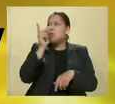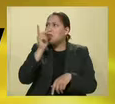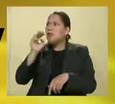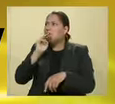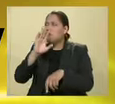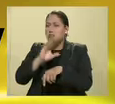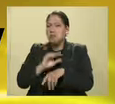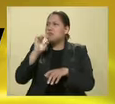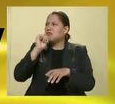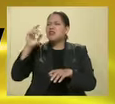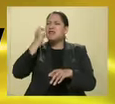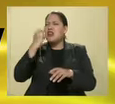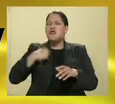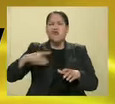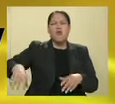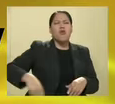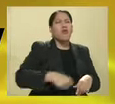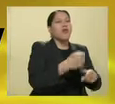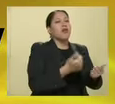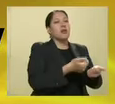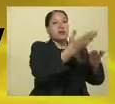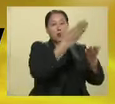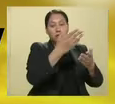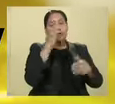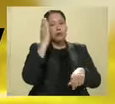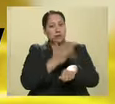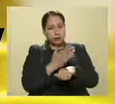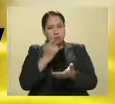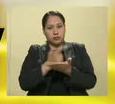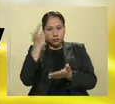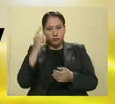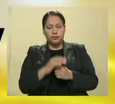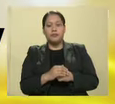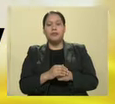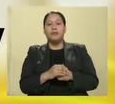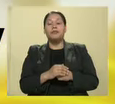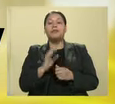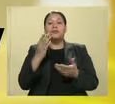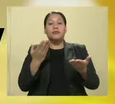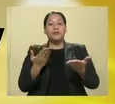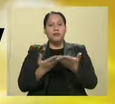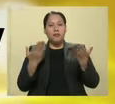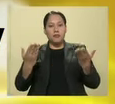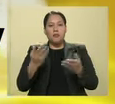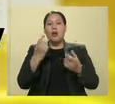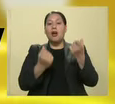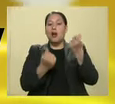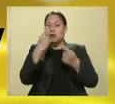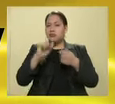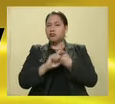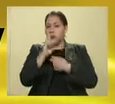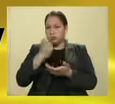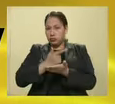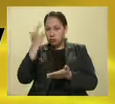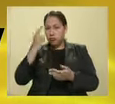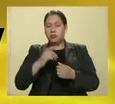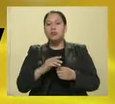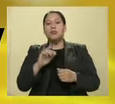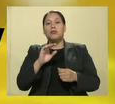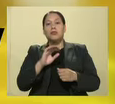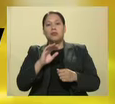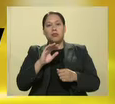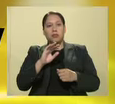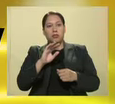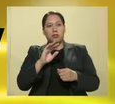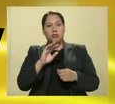aguas, las penas ya son mucho más graves. Ahora, hay delitos que se pueden